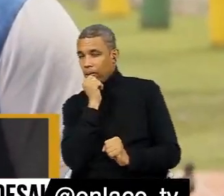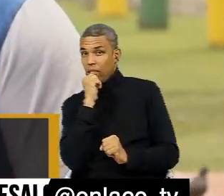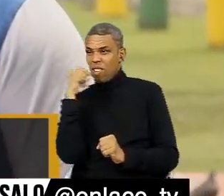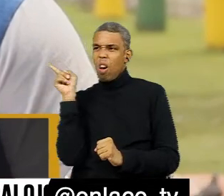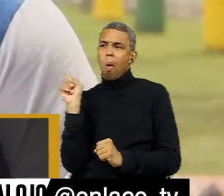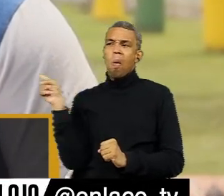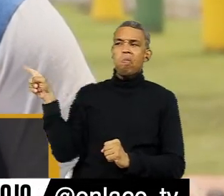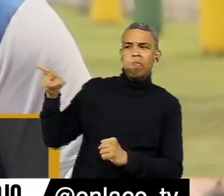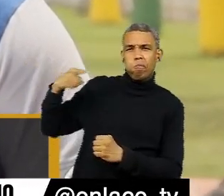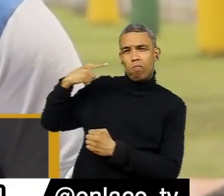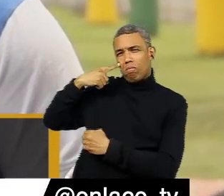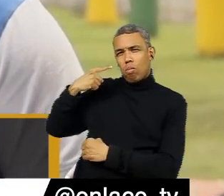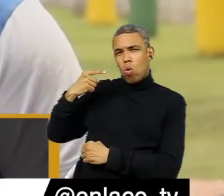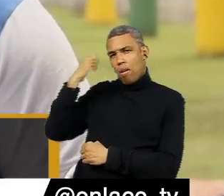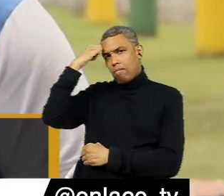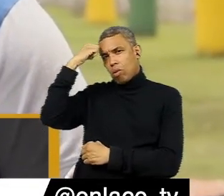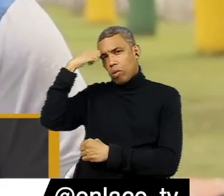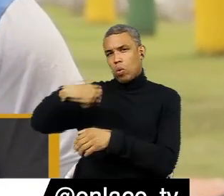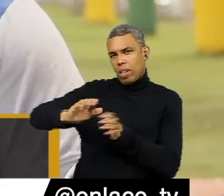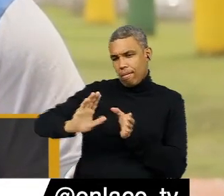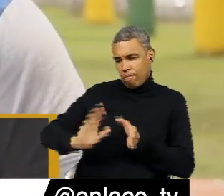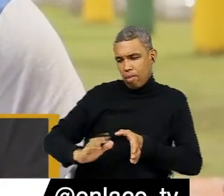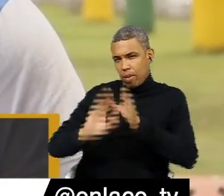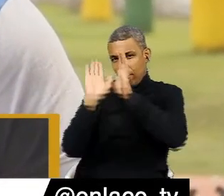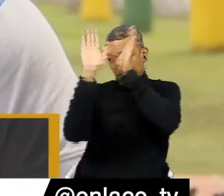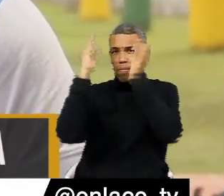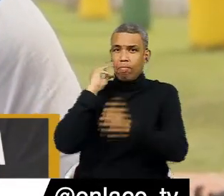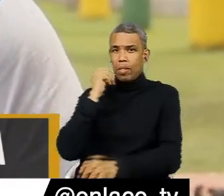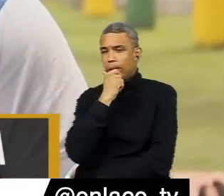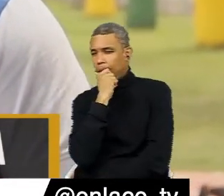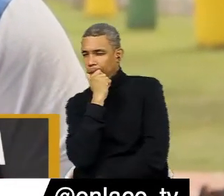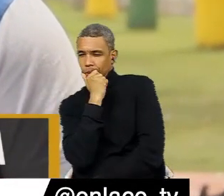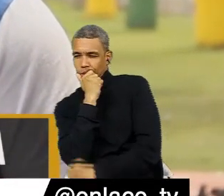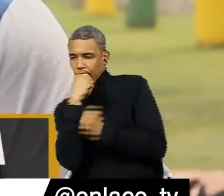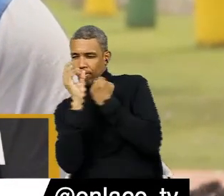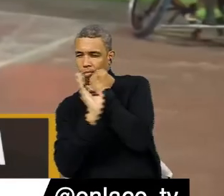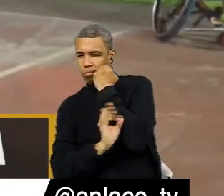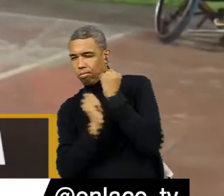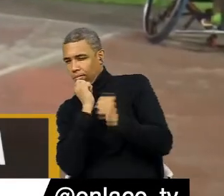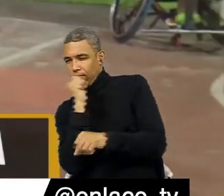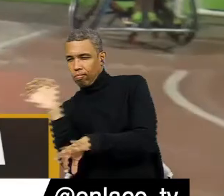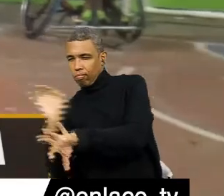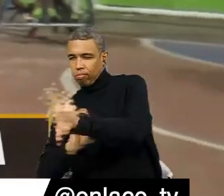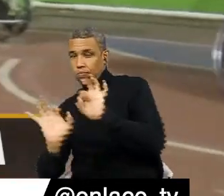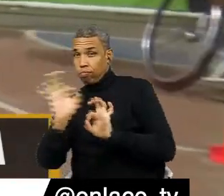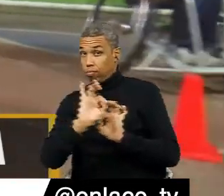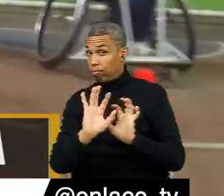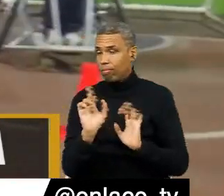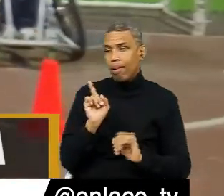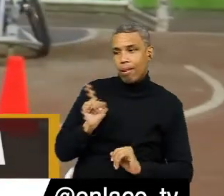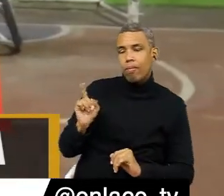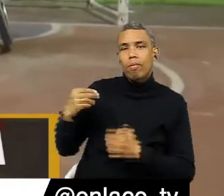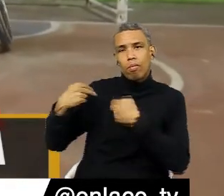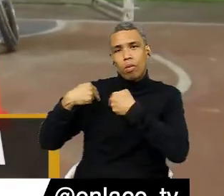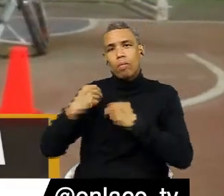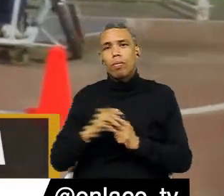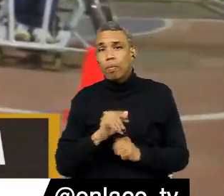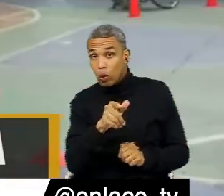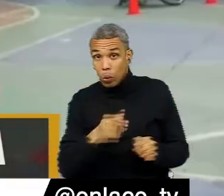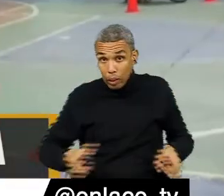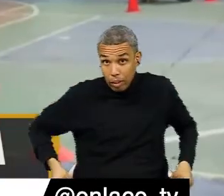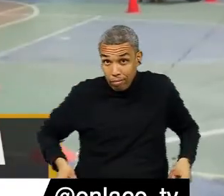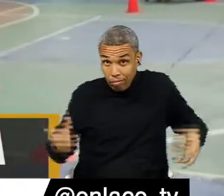profesores del instituto encargados de esta rama que es el baloncesto. Quienes practican esta disciplina deportiva